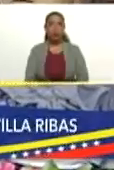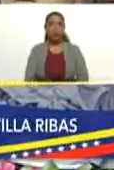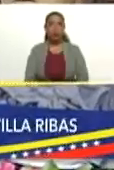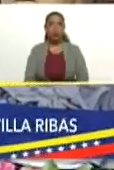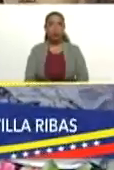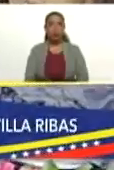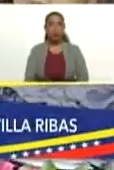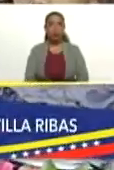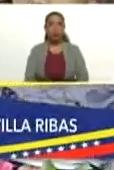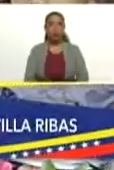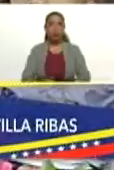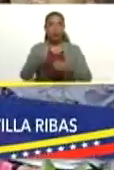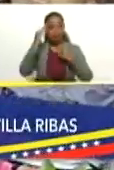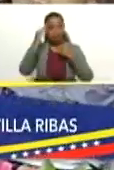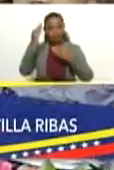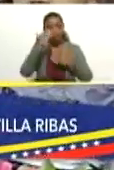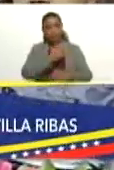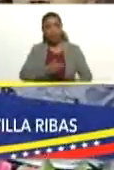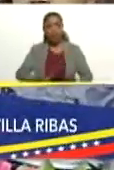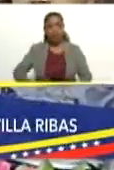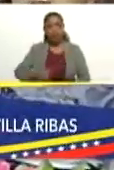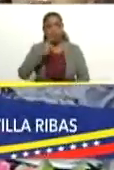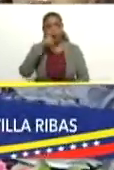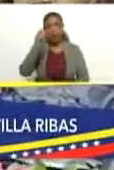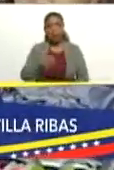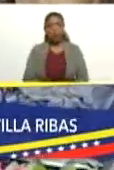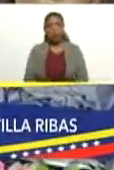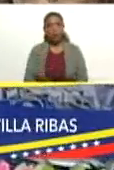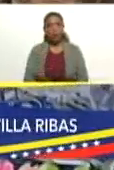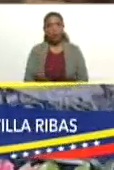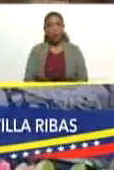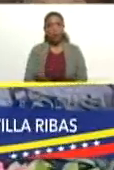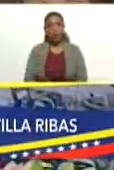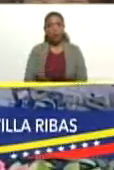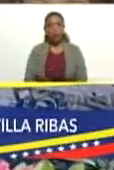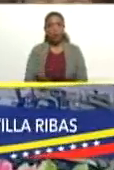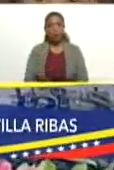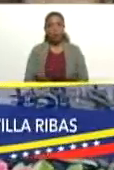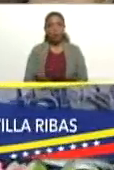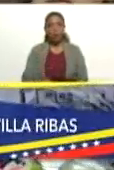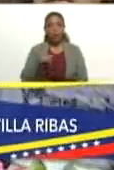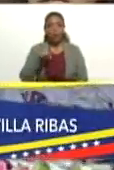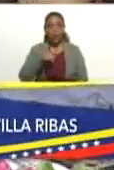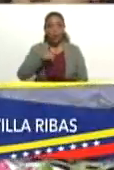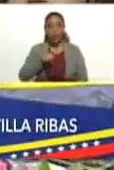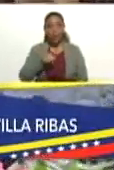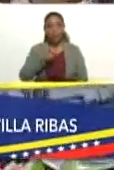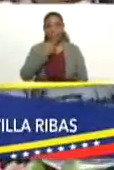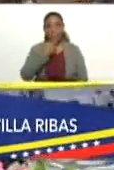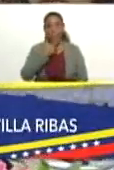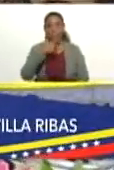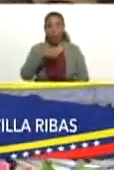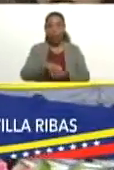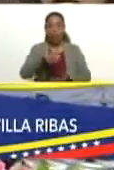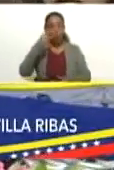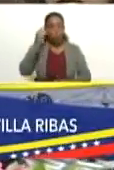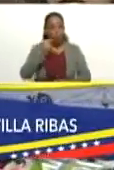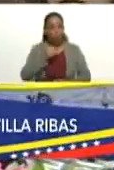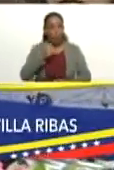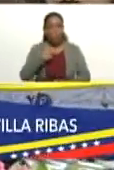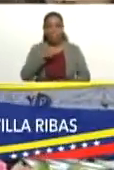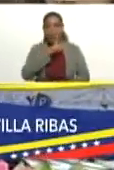Un cordial saludo, presidente Nicolás Maduro, desde mi hermoso estado Sucre. Mi nombre es